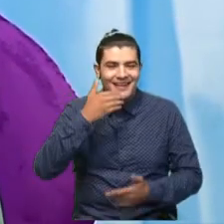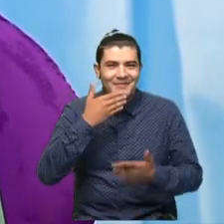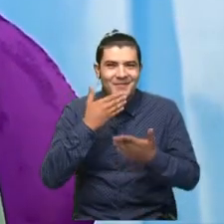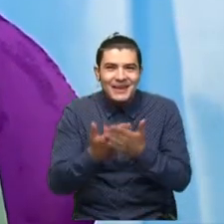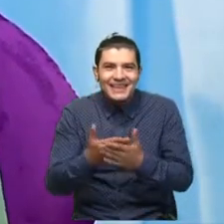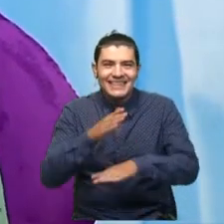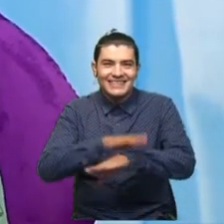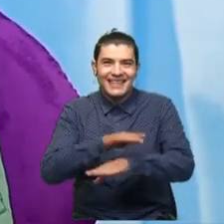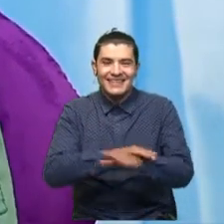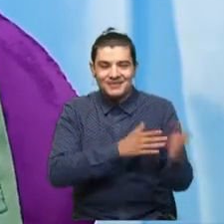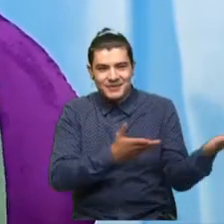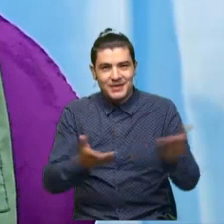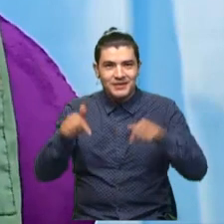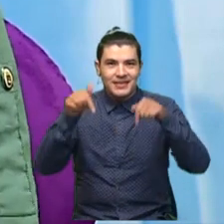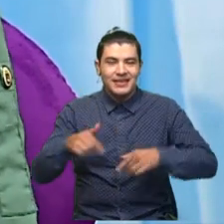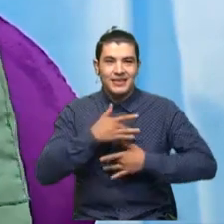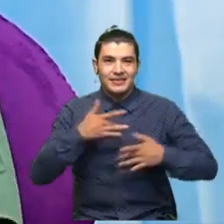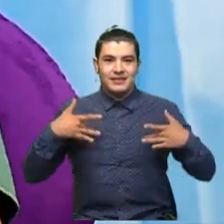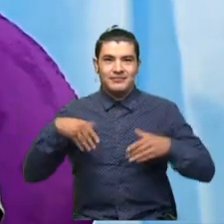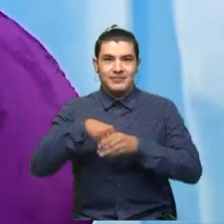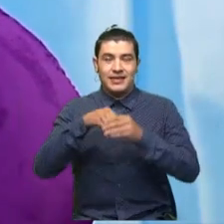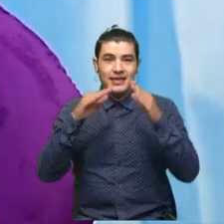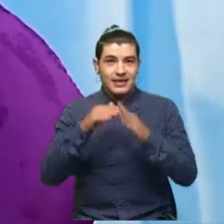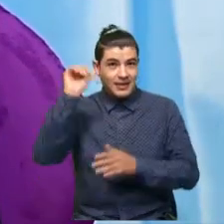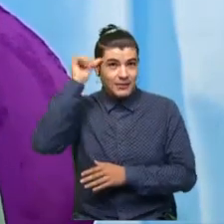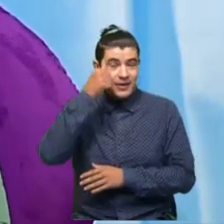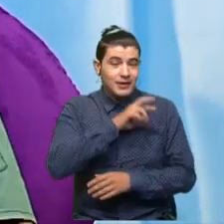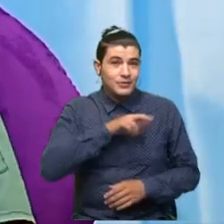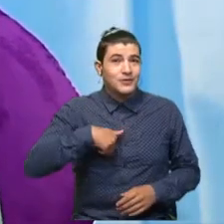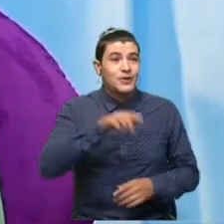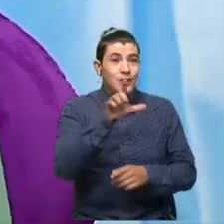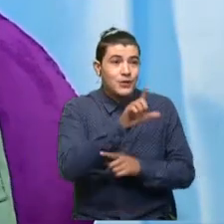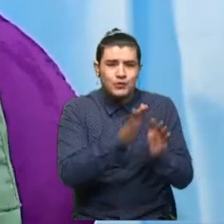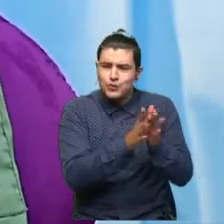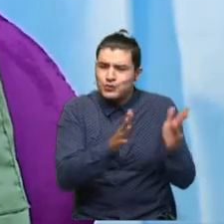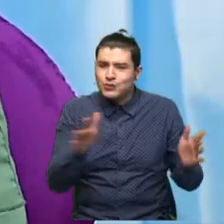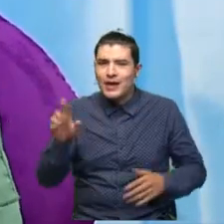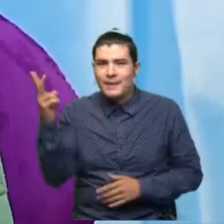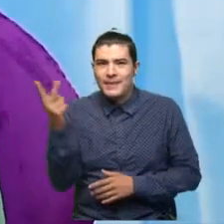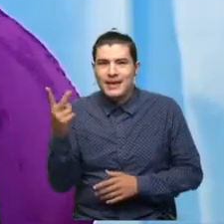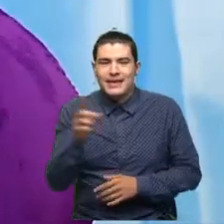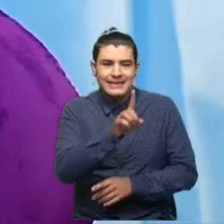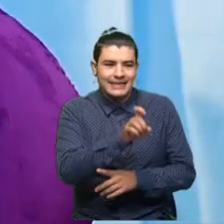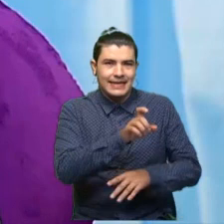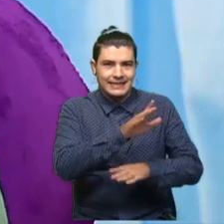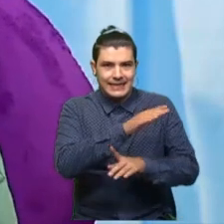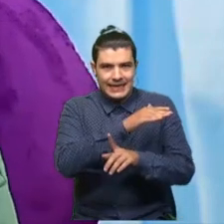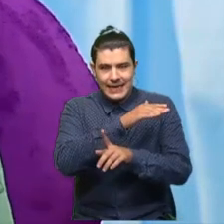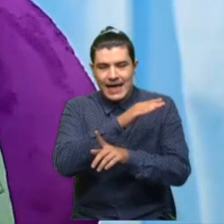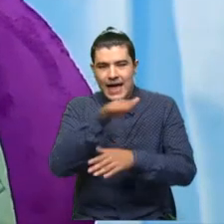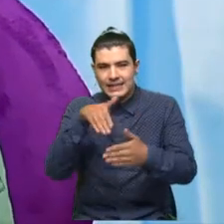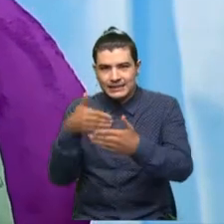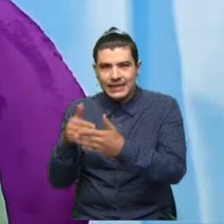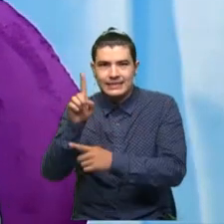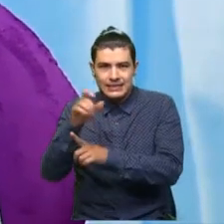de las 6 p.m. junto a la compañía de expertos en el tema para resolver juntos cada uno de sus dudas en cuanto a